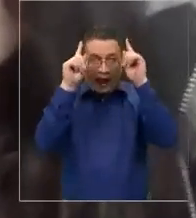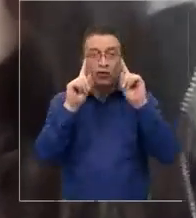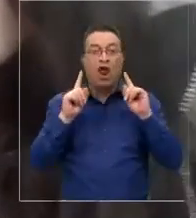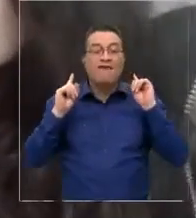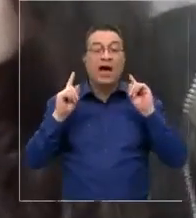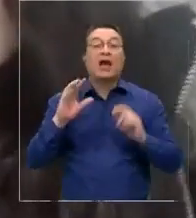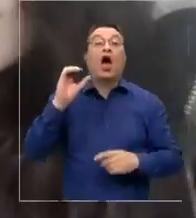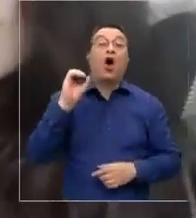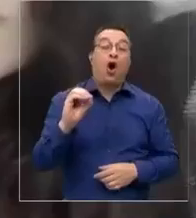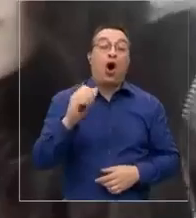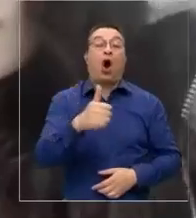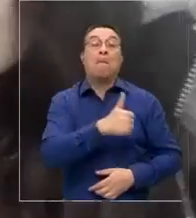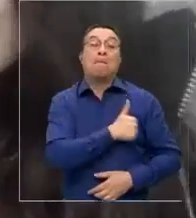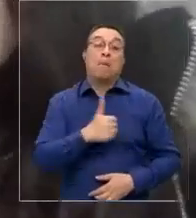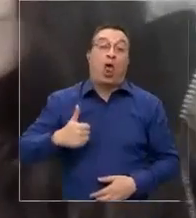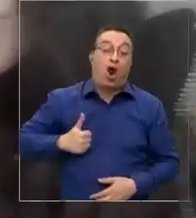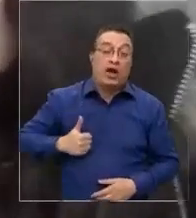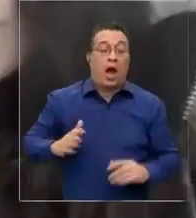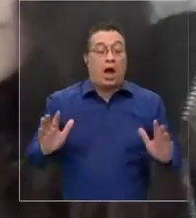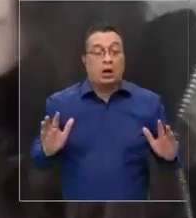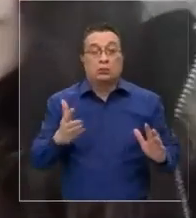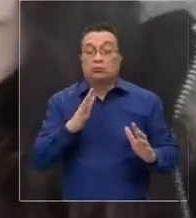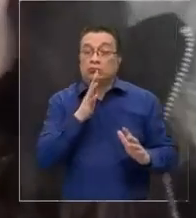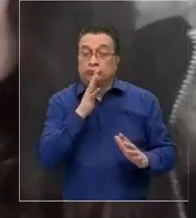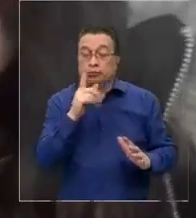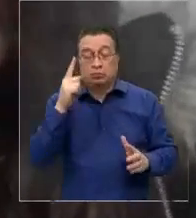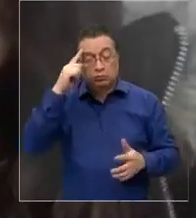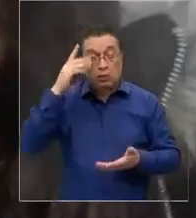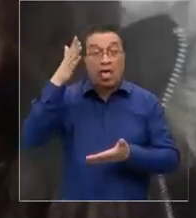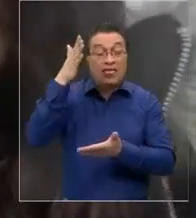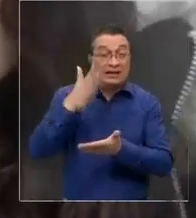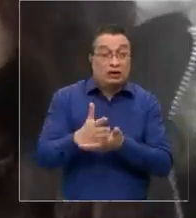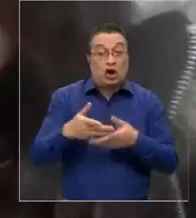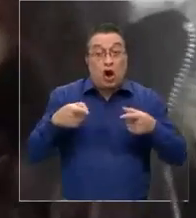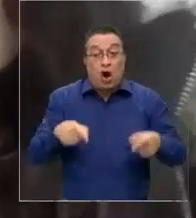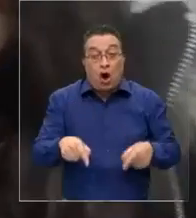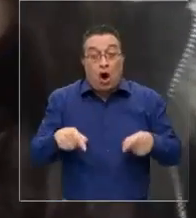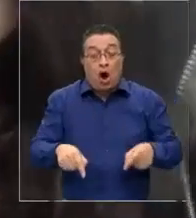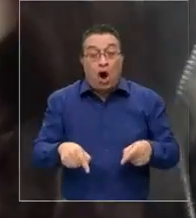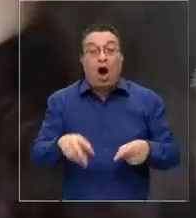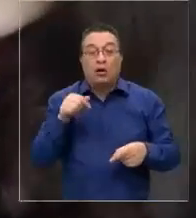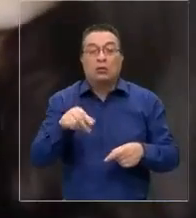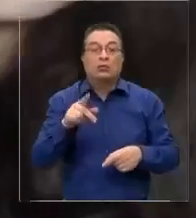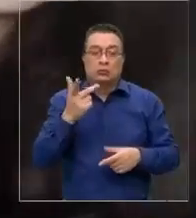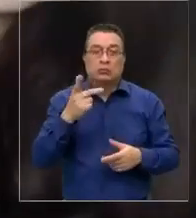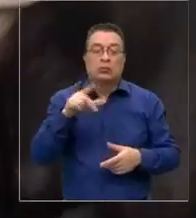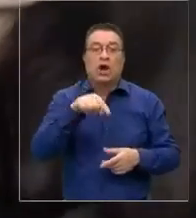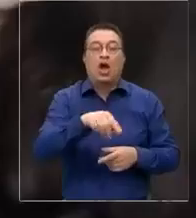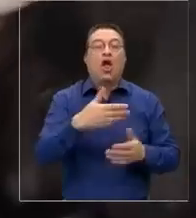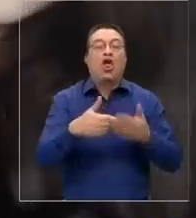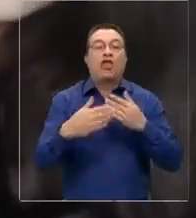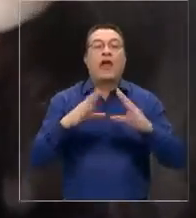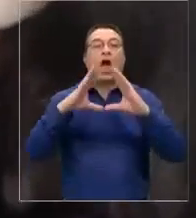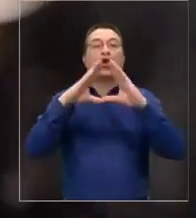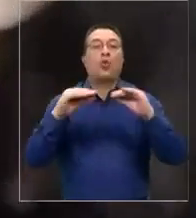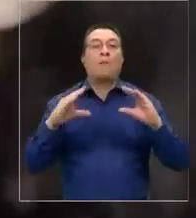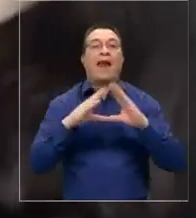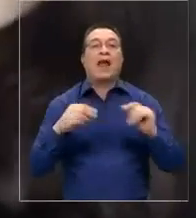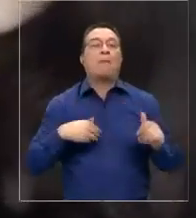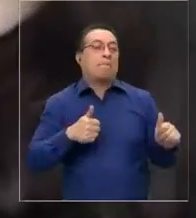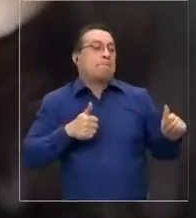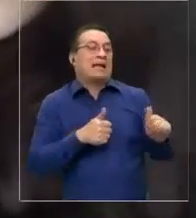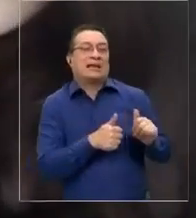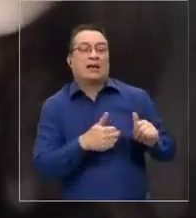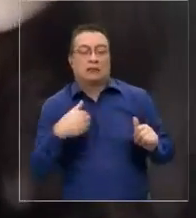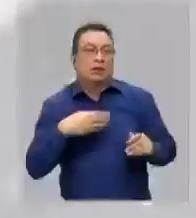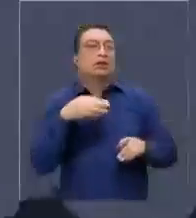Polonia. Ahora, última decisión de hoy, decidimos ir a Rumanía, que era la frontera más cerca, que es donde nos está esperando